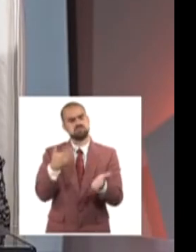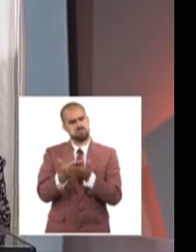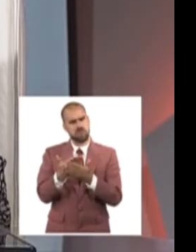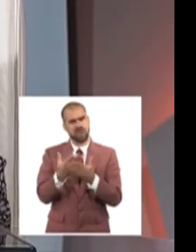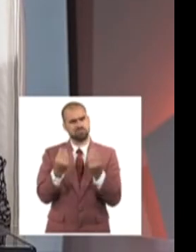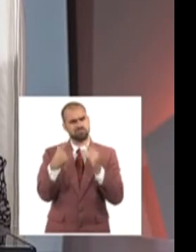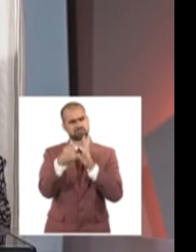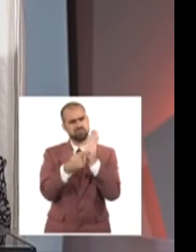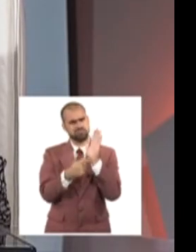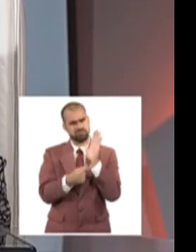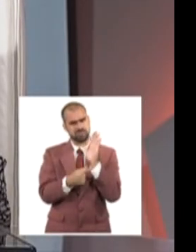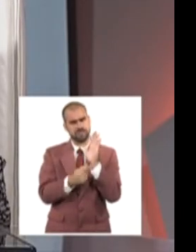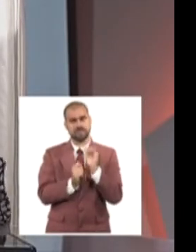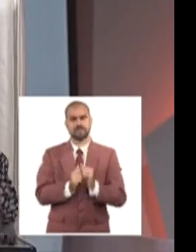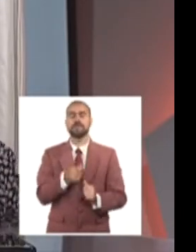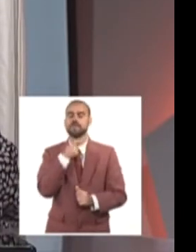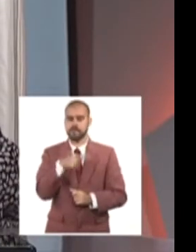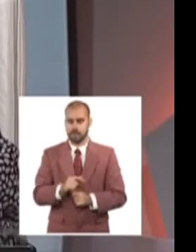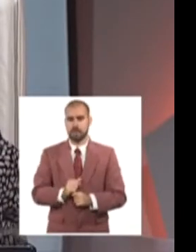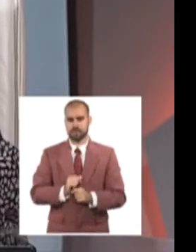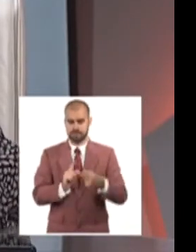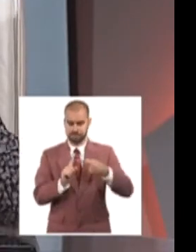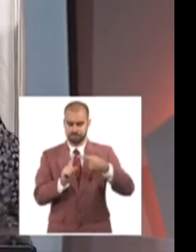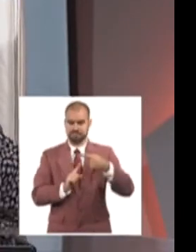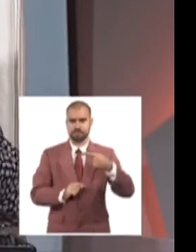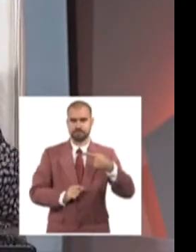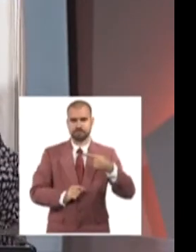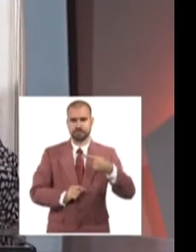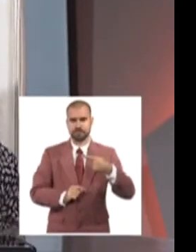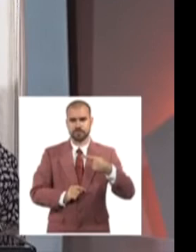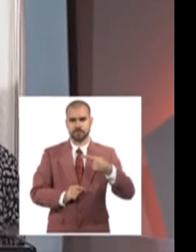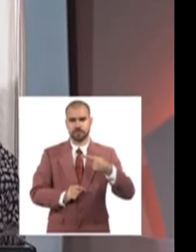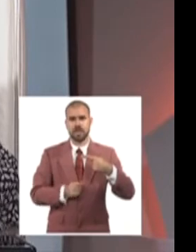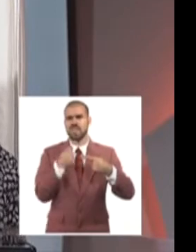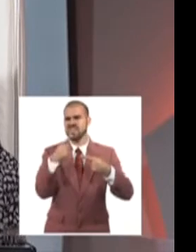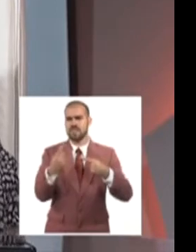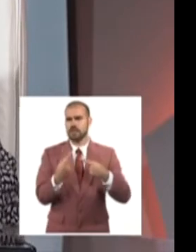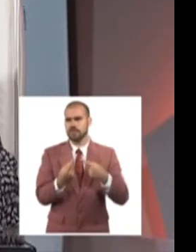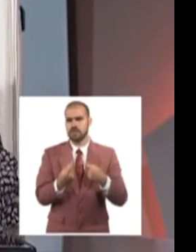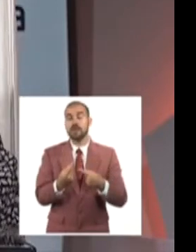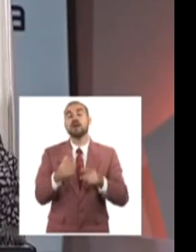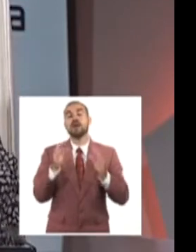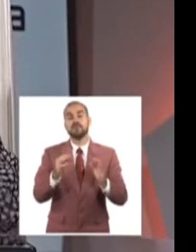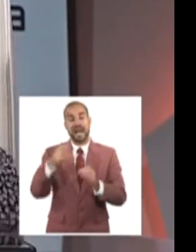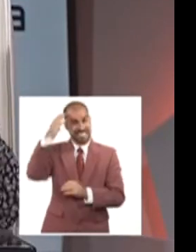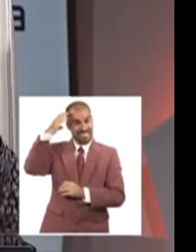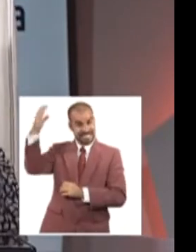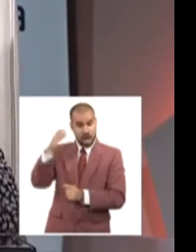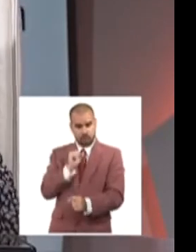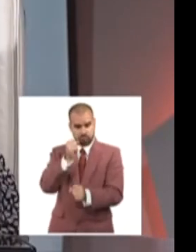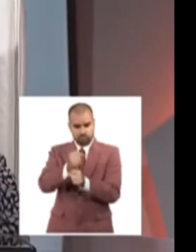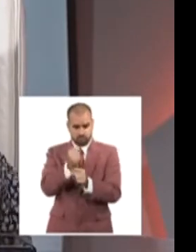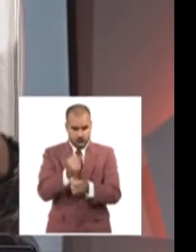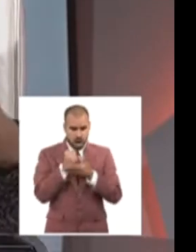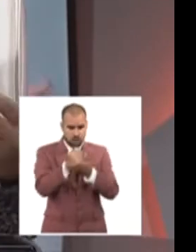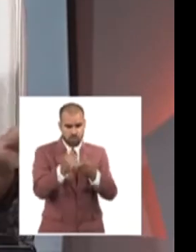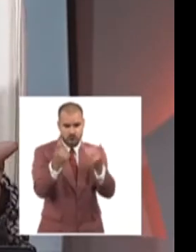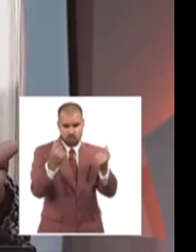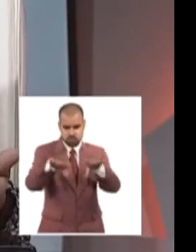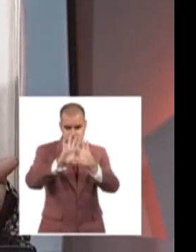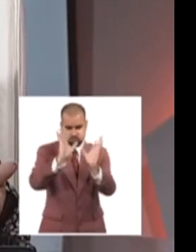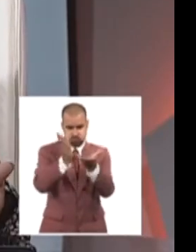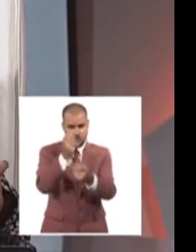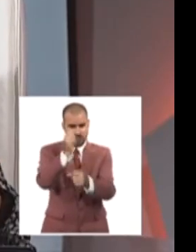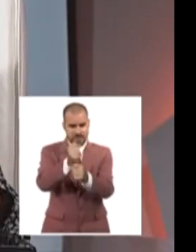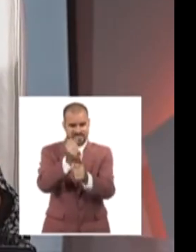está el hecho de de fortalecer el papel del estado en la economía a partir de impedir